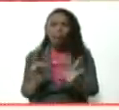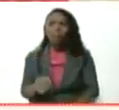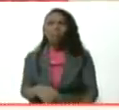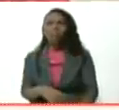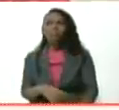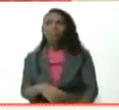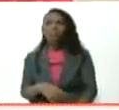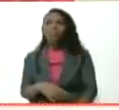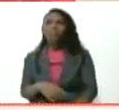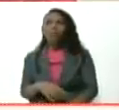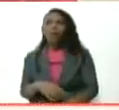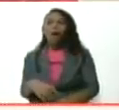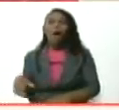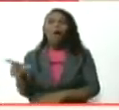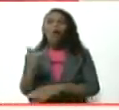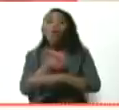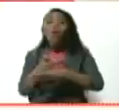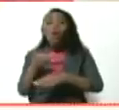En Colombia,